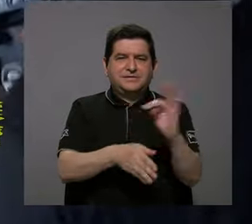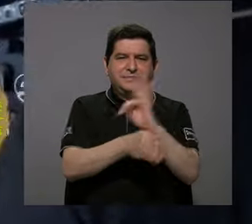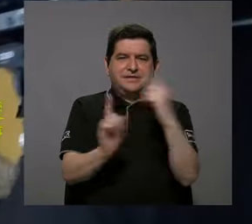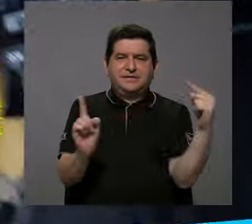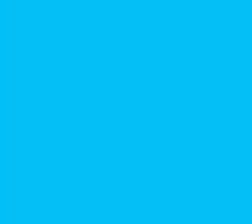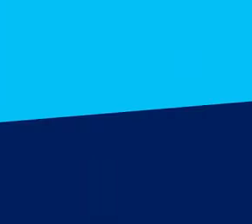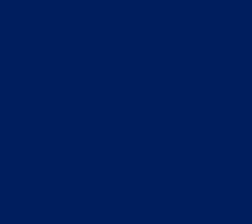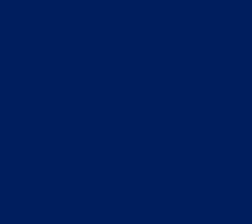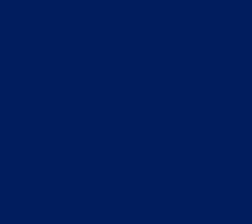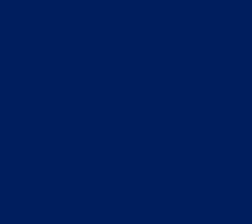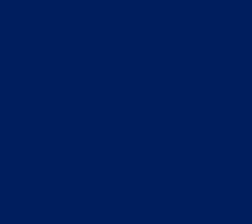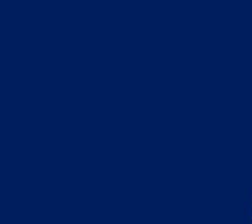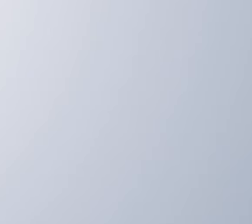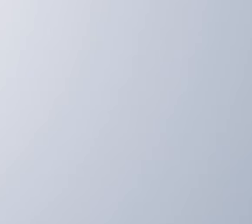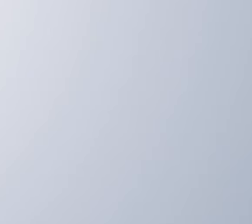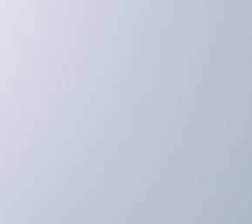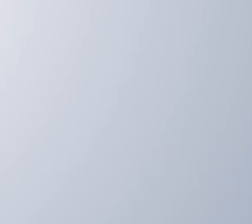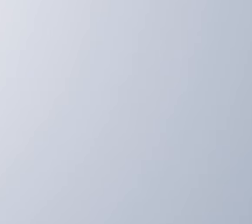con